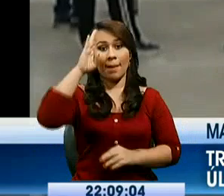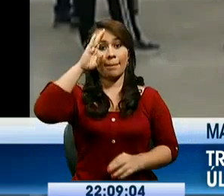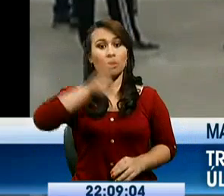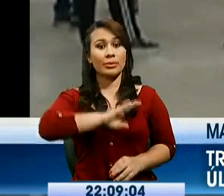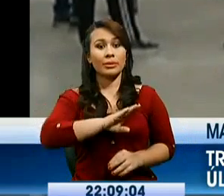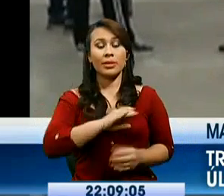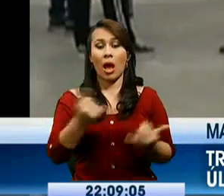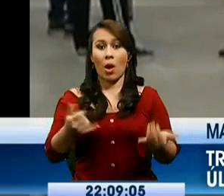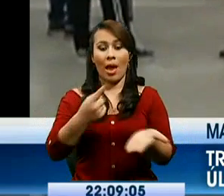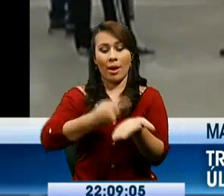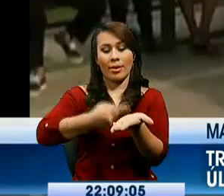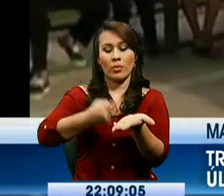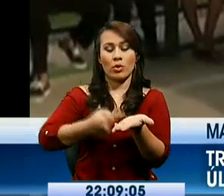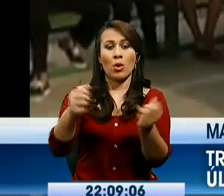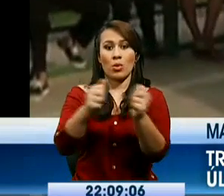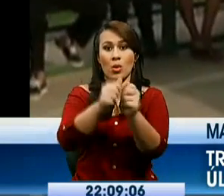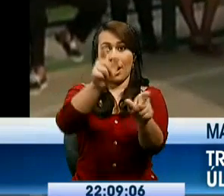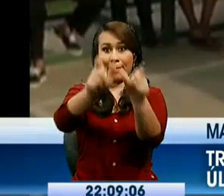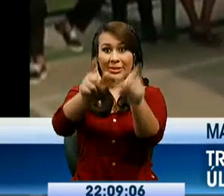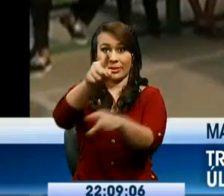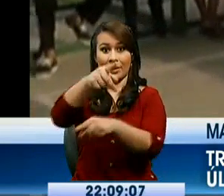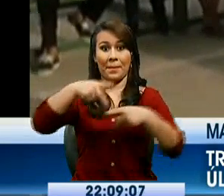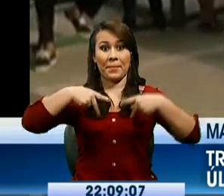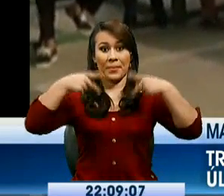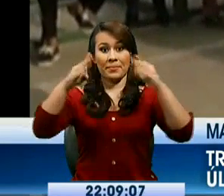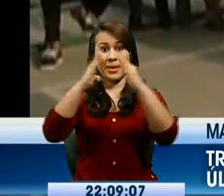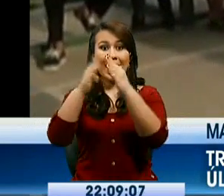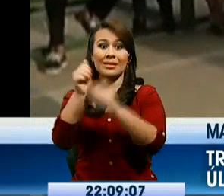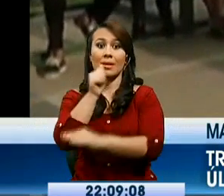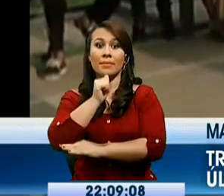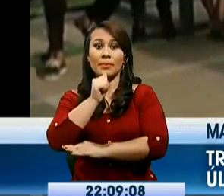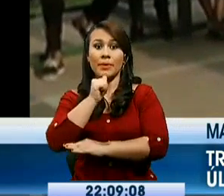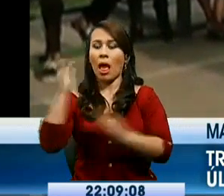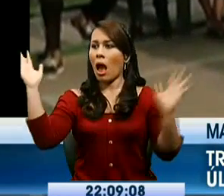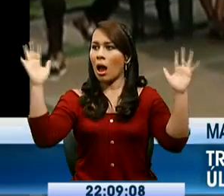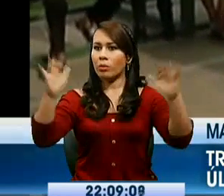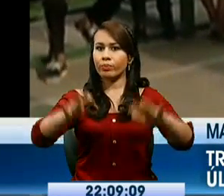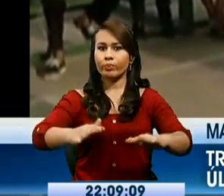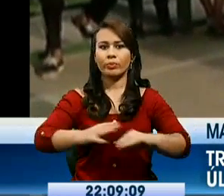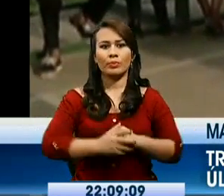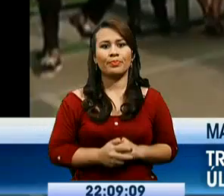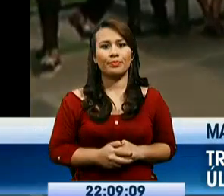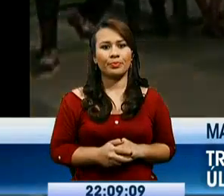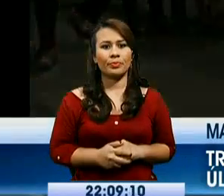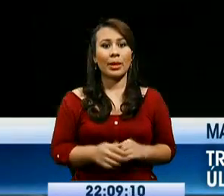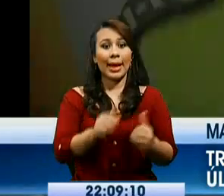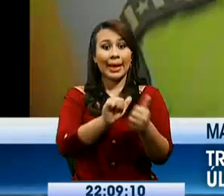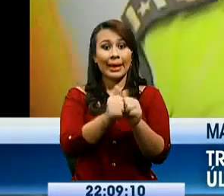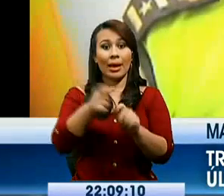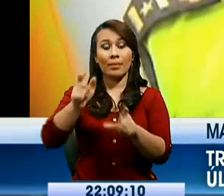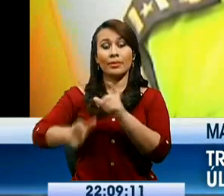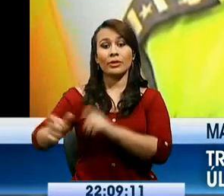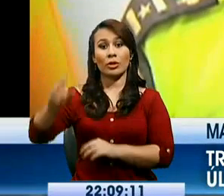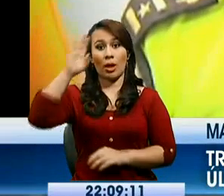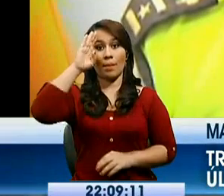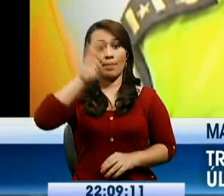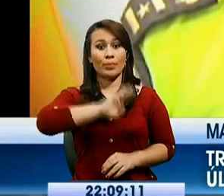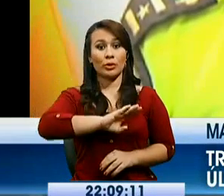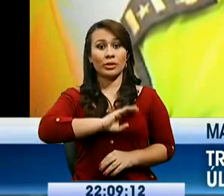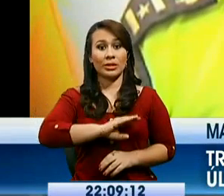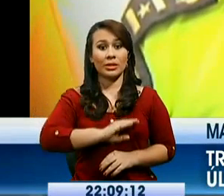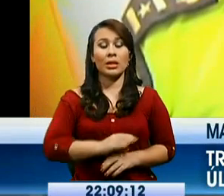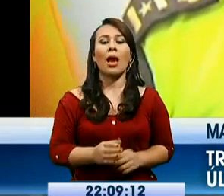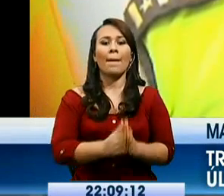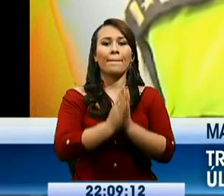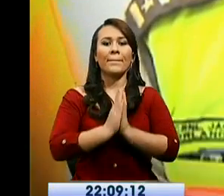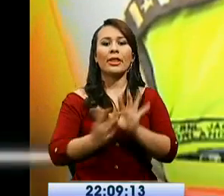varias reuniones con los moradores y administradores de las diversas urbanizaciones. Cada uno de nuestros funcionarios policiales tiene un contacto permanente